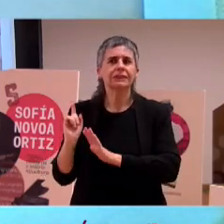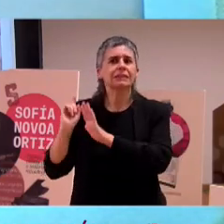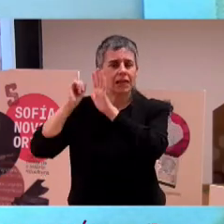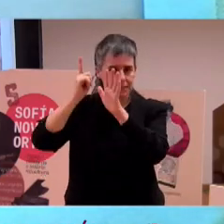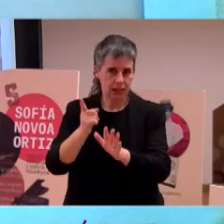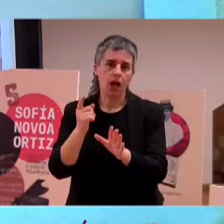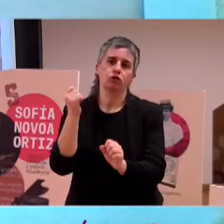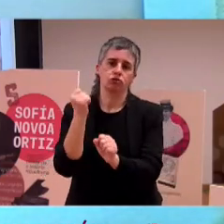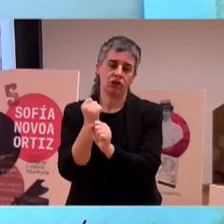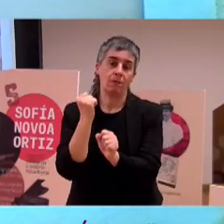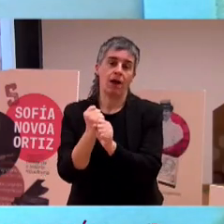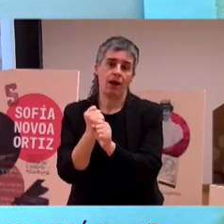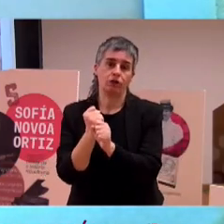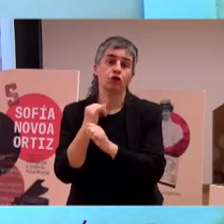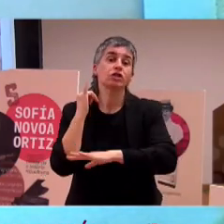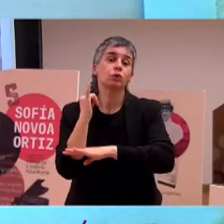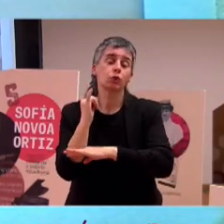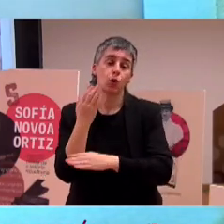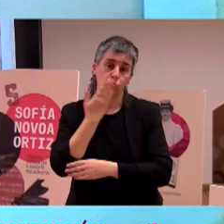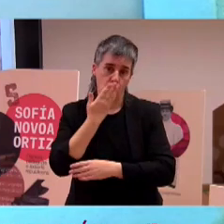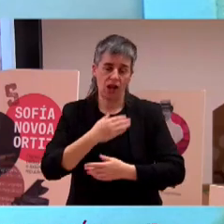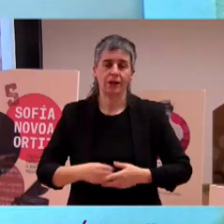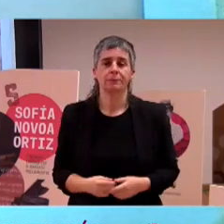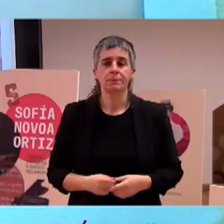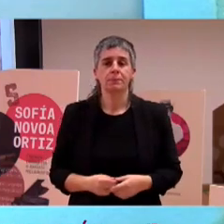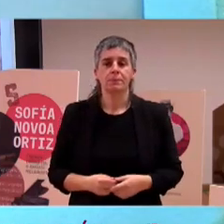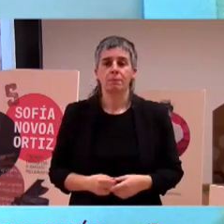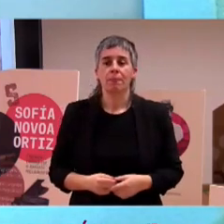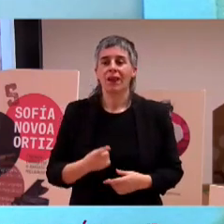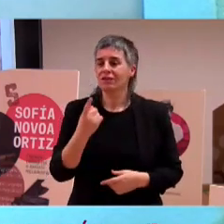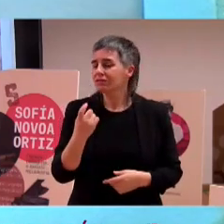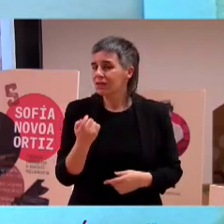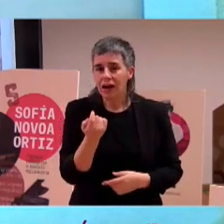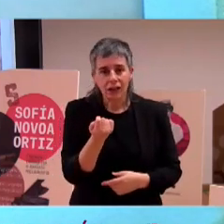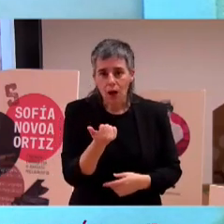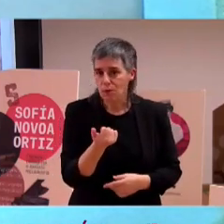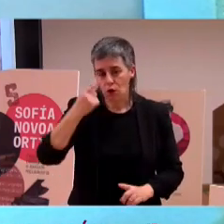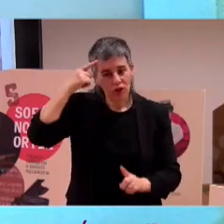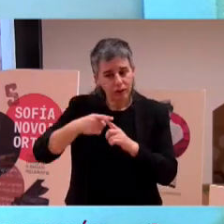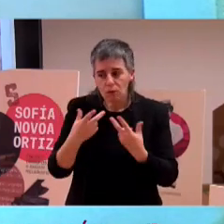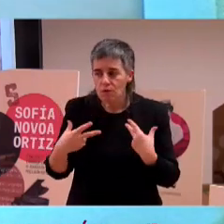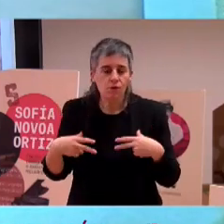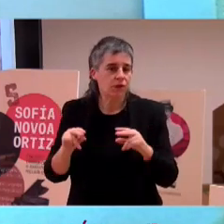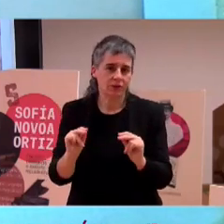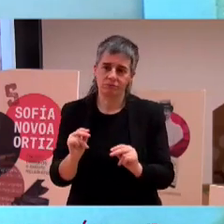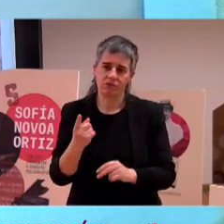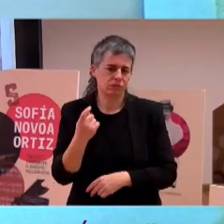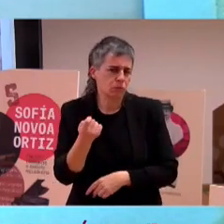traballando no Instituto Escola, ¿no? Quedaba moi pouco tempo para que se rematara, para que terminara